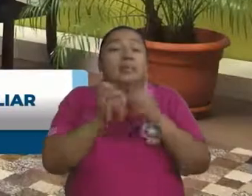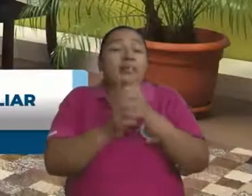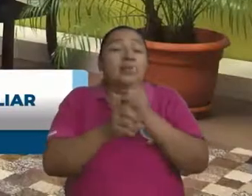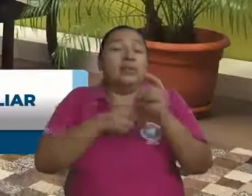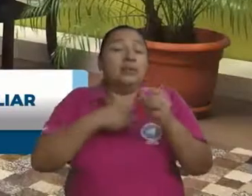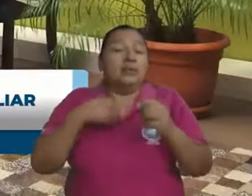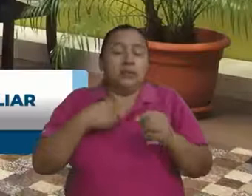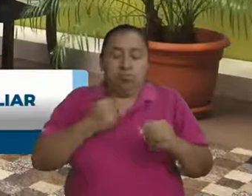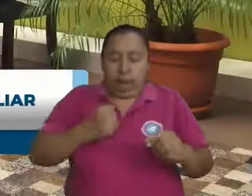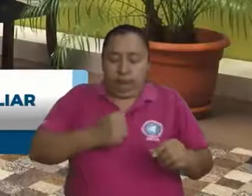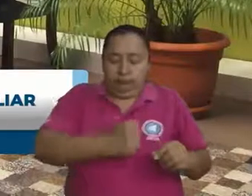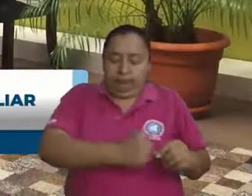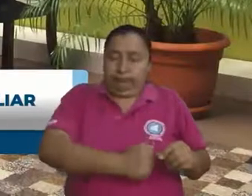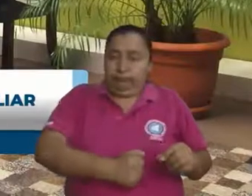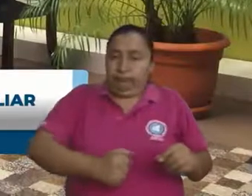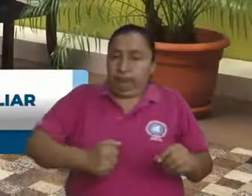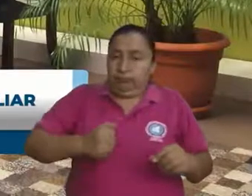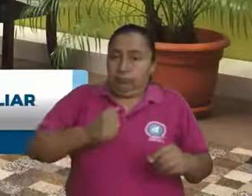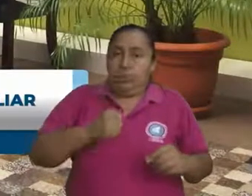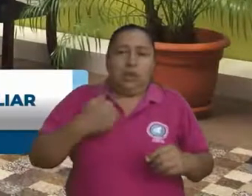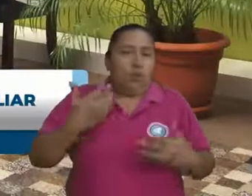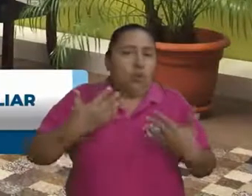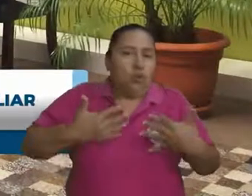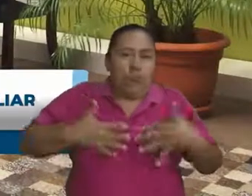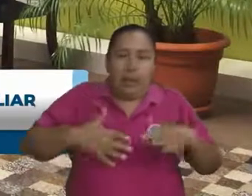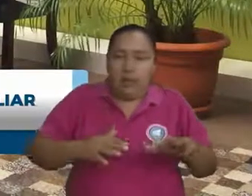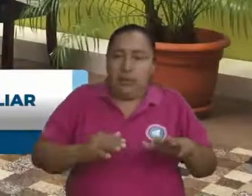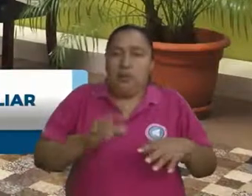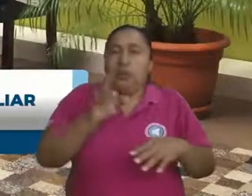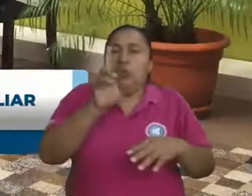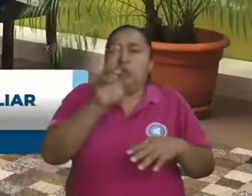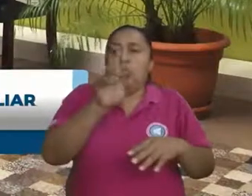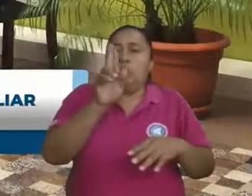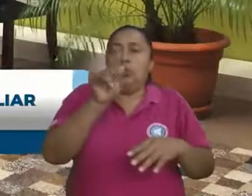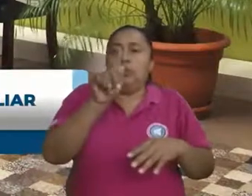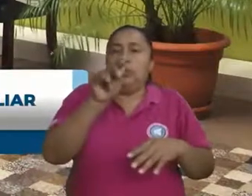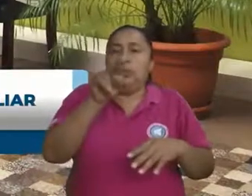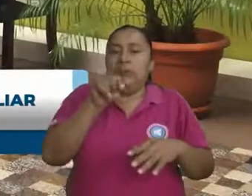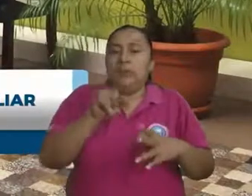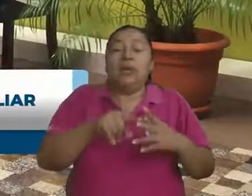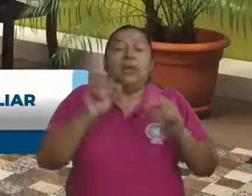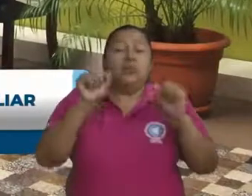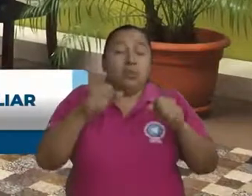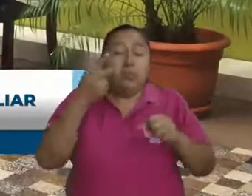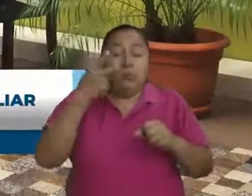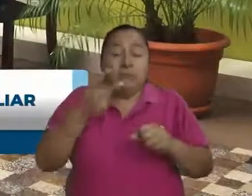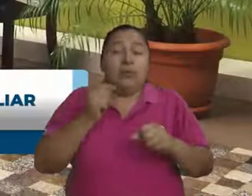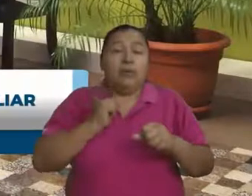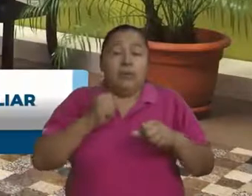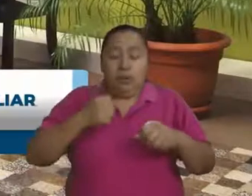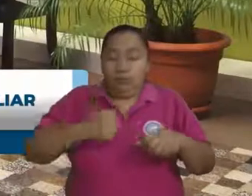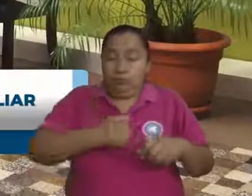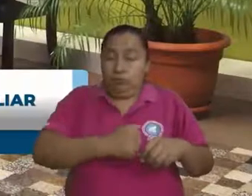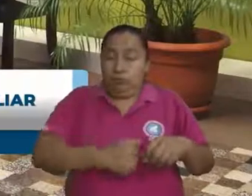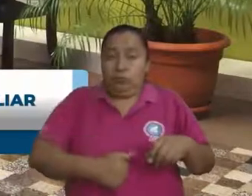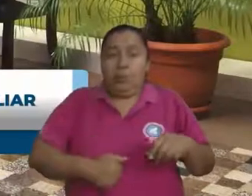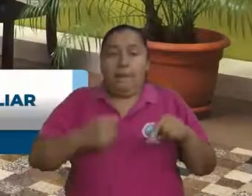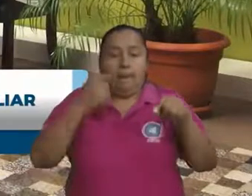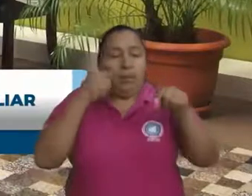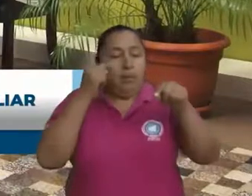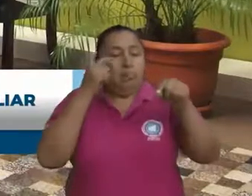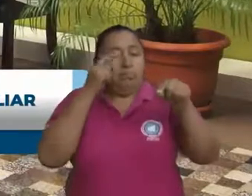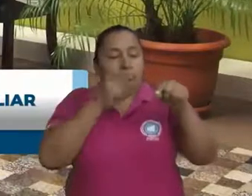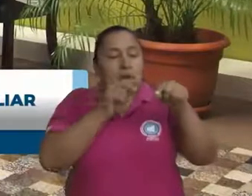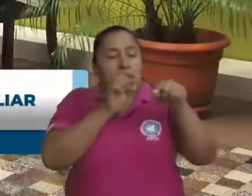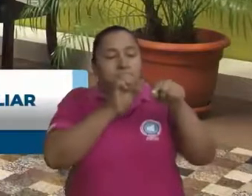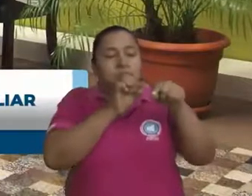abdominal rutinario. Este ultrasonido permite observar directamente las piedras dentro de la bolsa de la